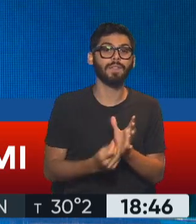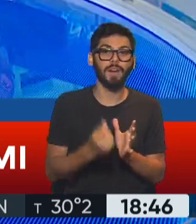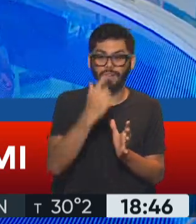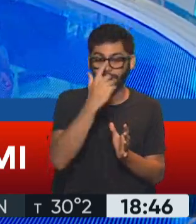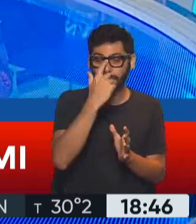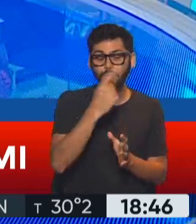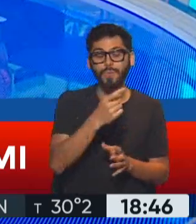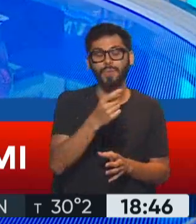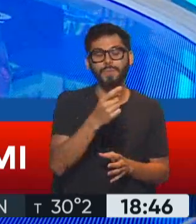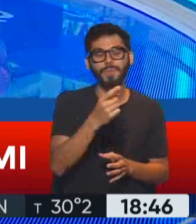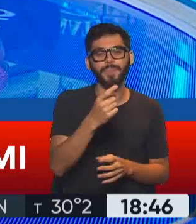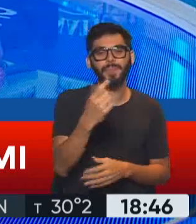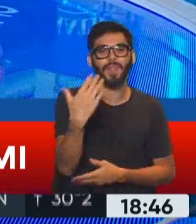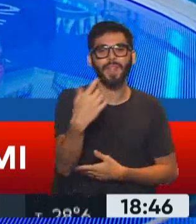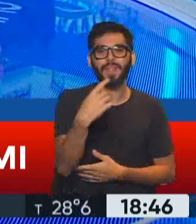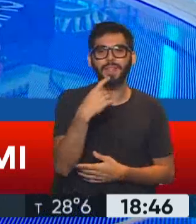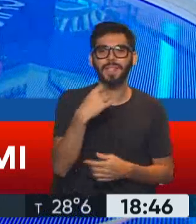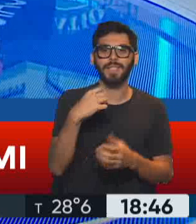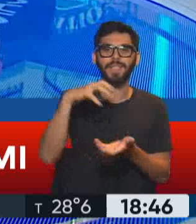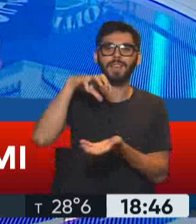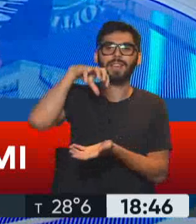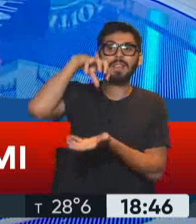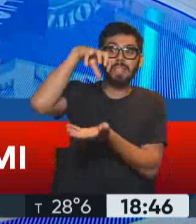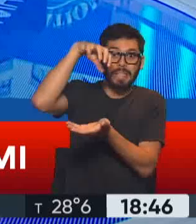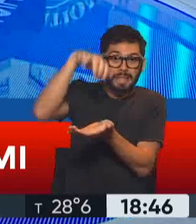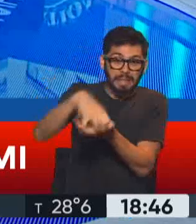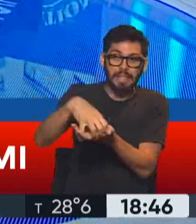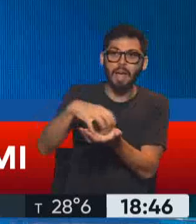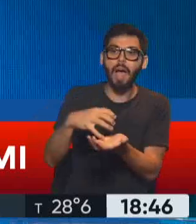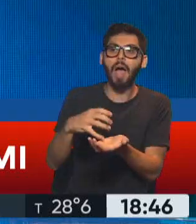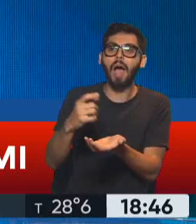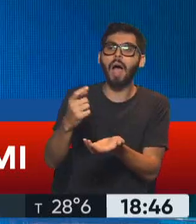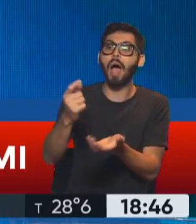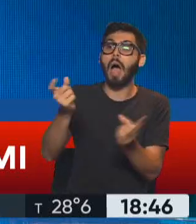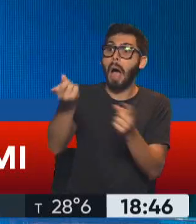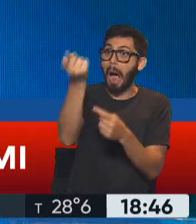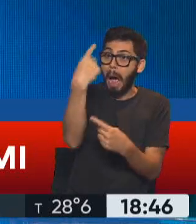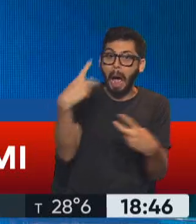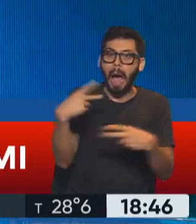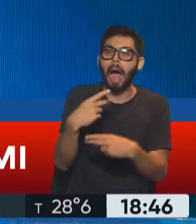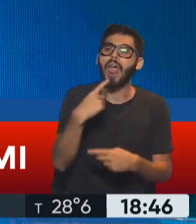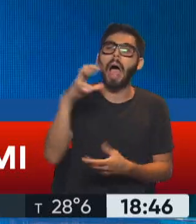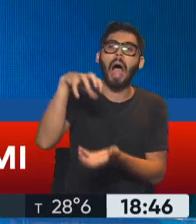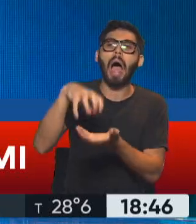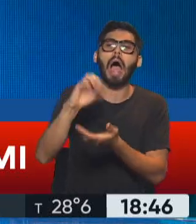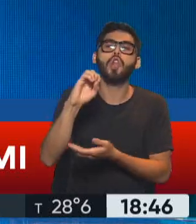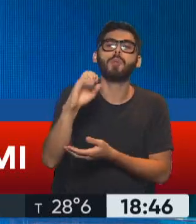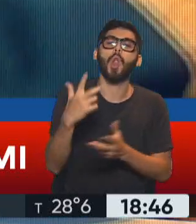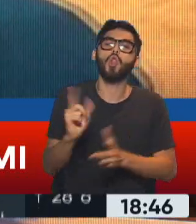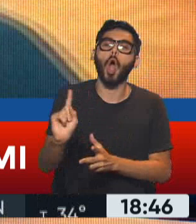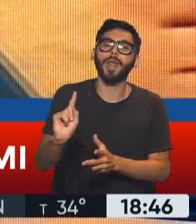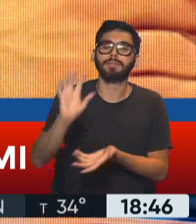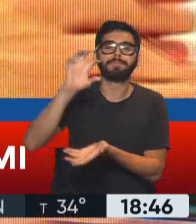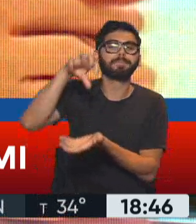que producen los fondos y se frenó y dijo, bueno, para que nadie se ofenda, No, vamos a creo hablar de que organismos multilaterales de crédito. Claro. Lo dejamos ahí,